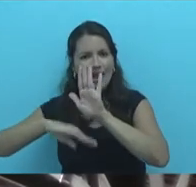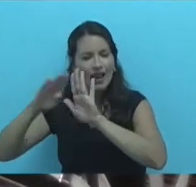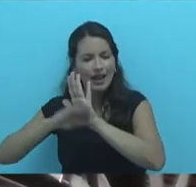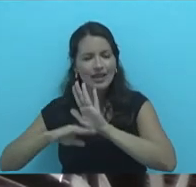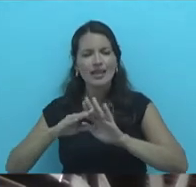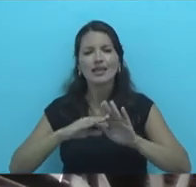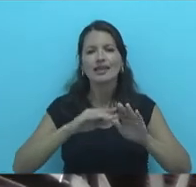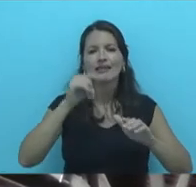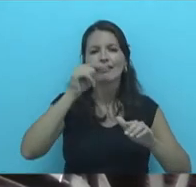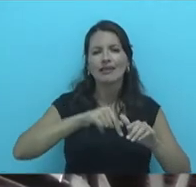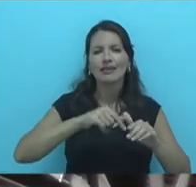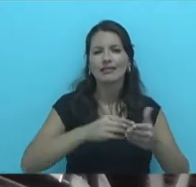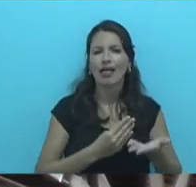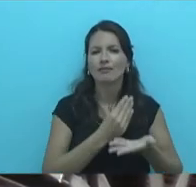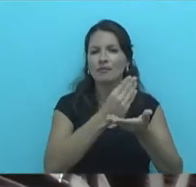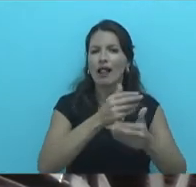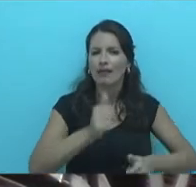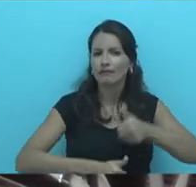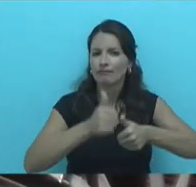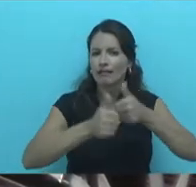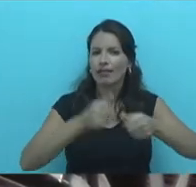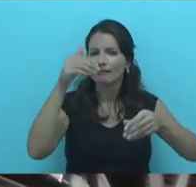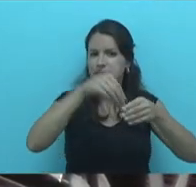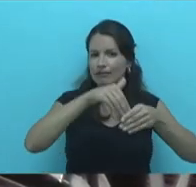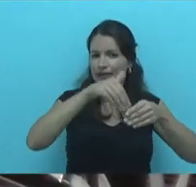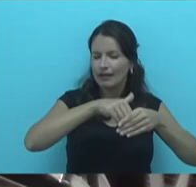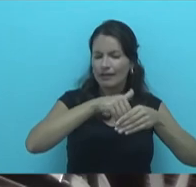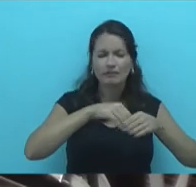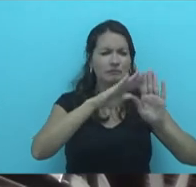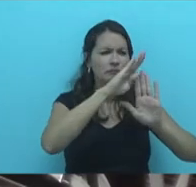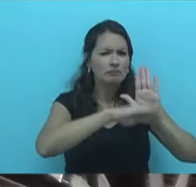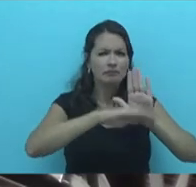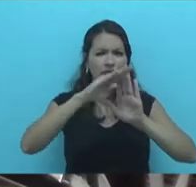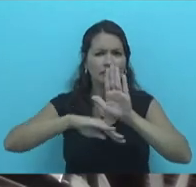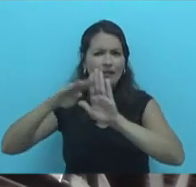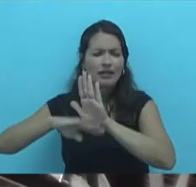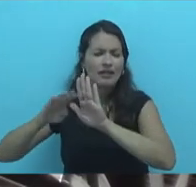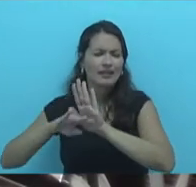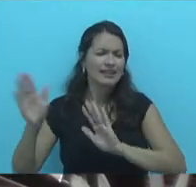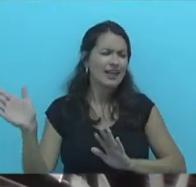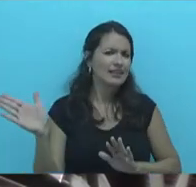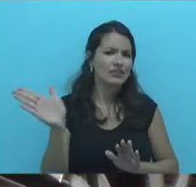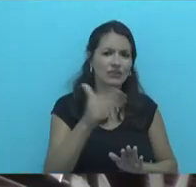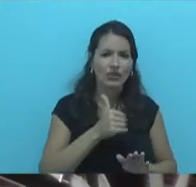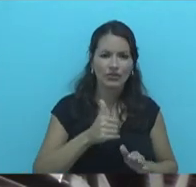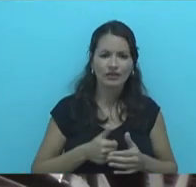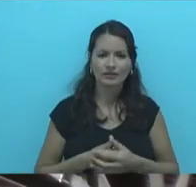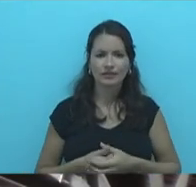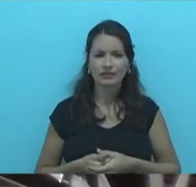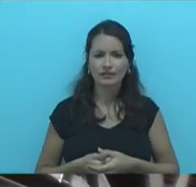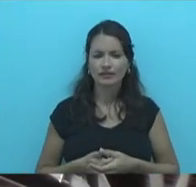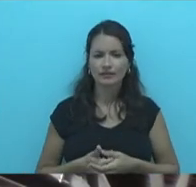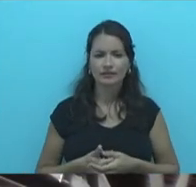han presentado a elecciones de frentes, partidos, etcétera, a vicegobernadores,